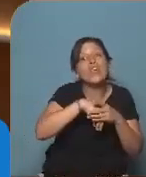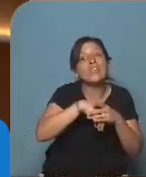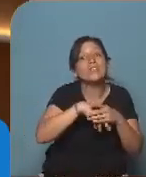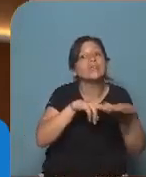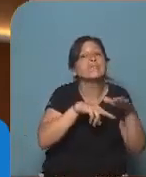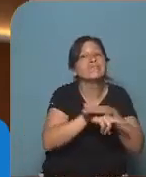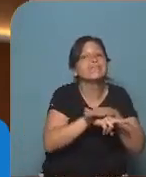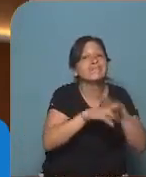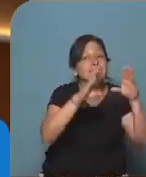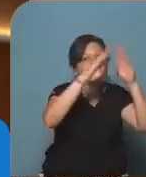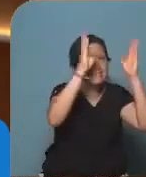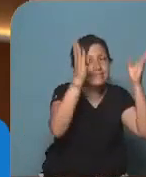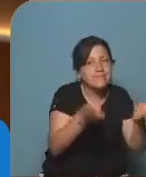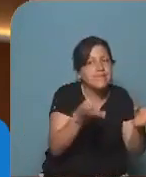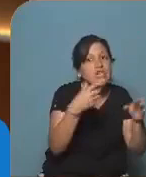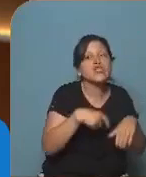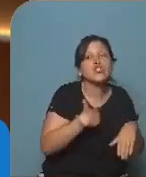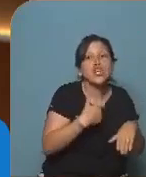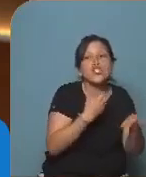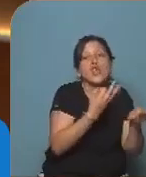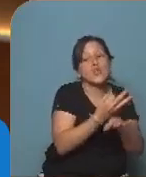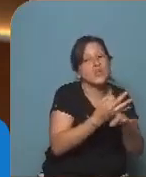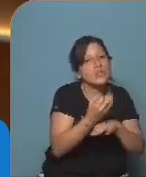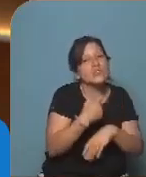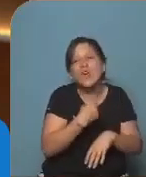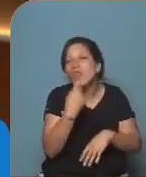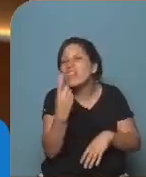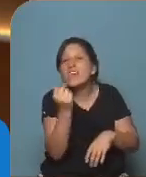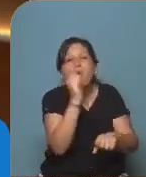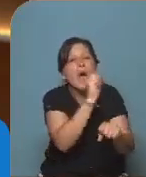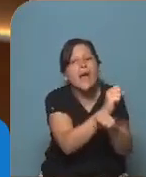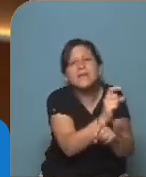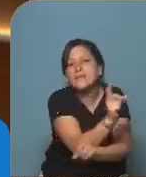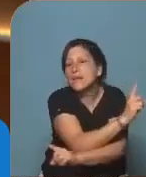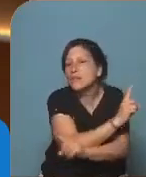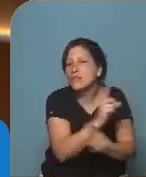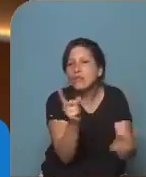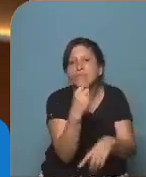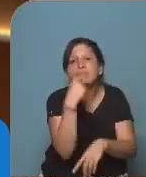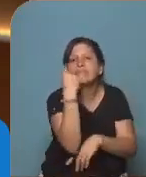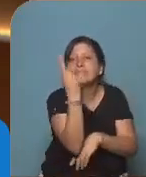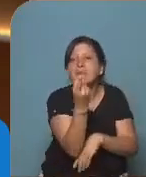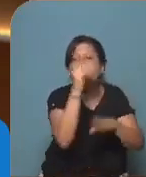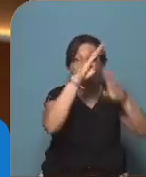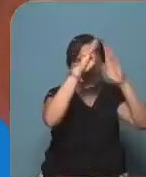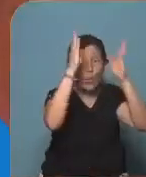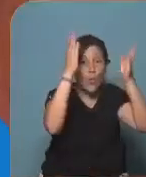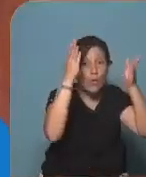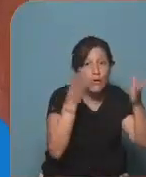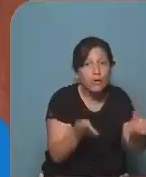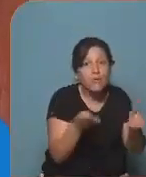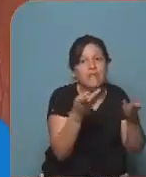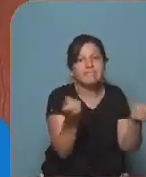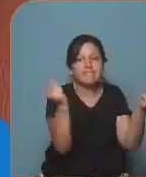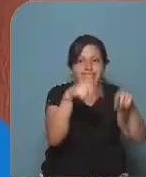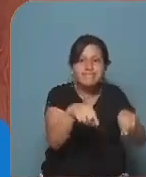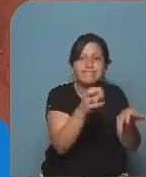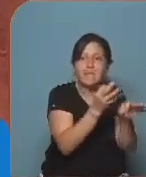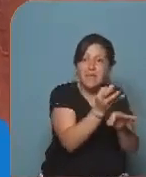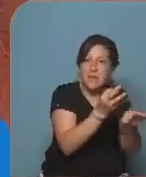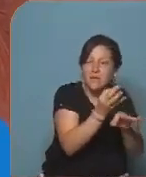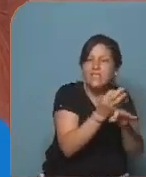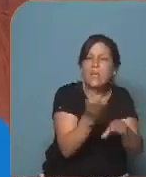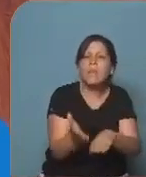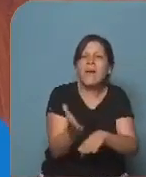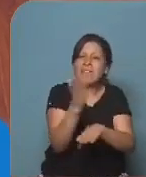un complejo socioeducativo. Yo no hablo de cárceles, estamos hablando en realidad de un lugar de reeducación, pero que no vuelvan